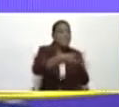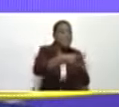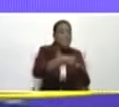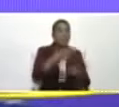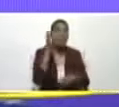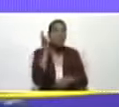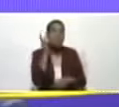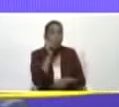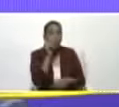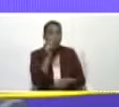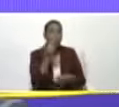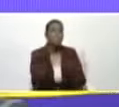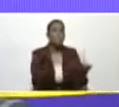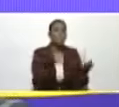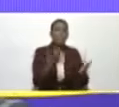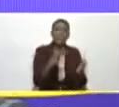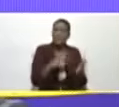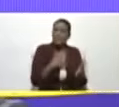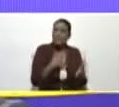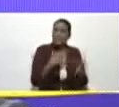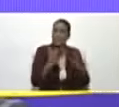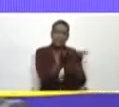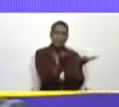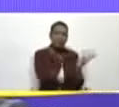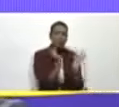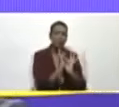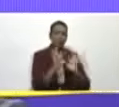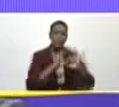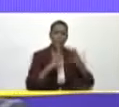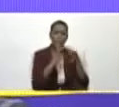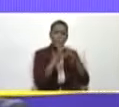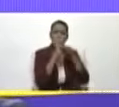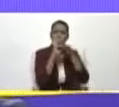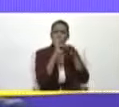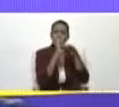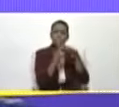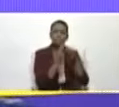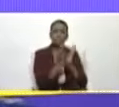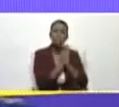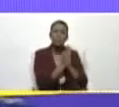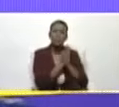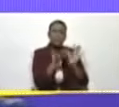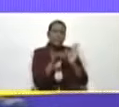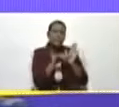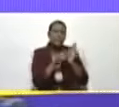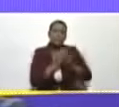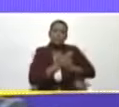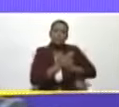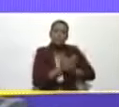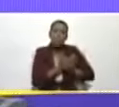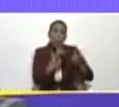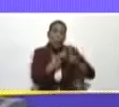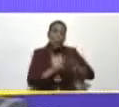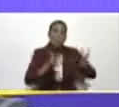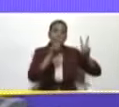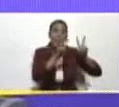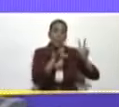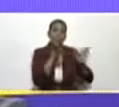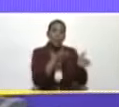prima y sentir el núcleo familiar Unido cerca con